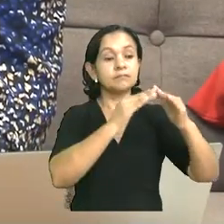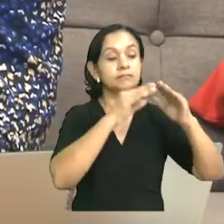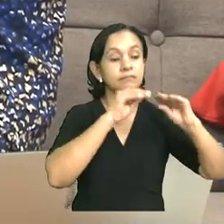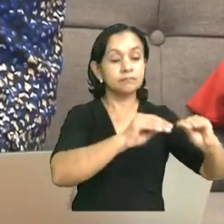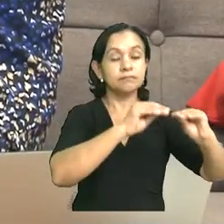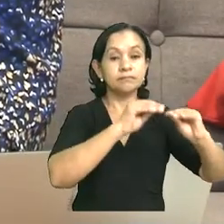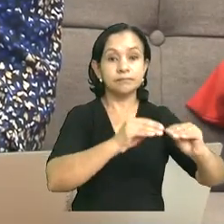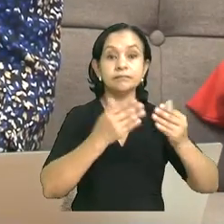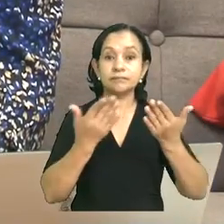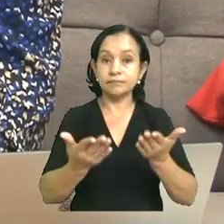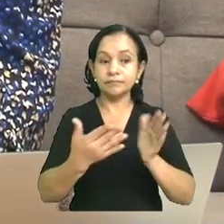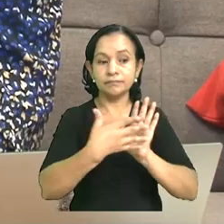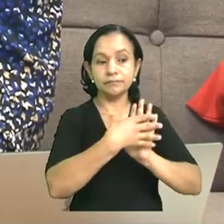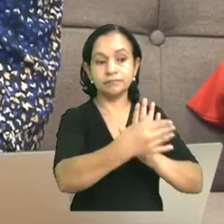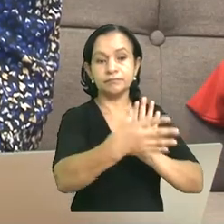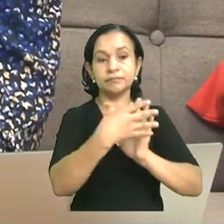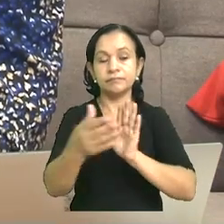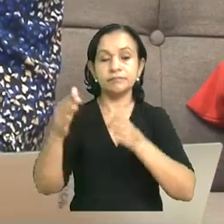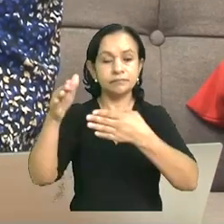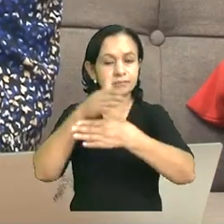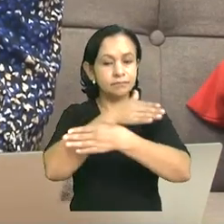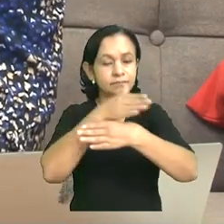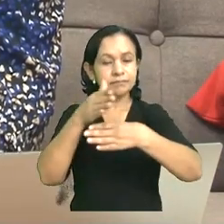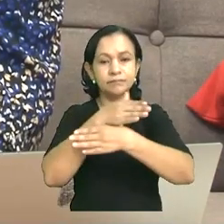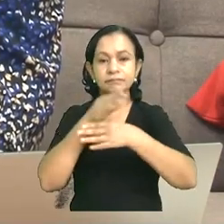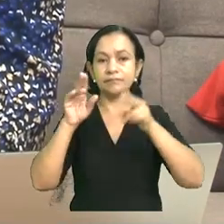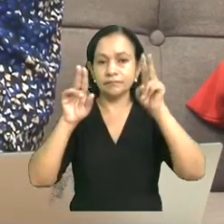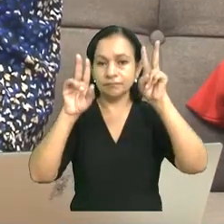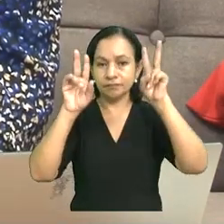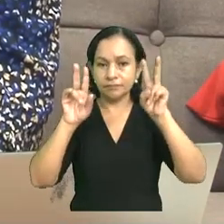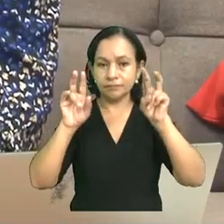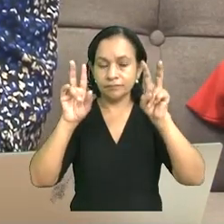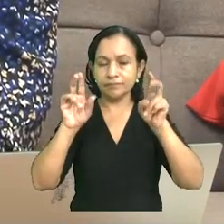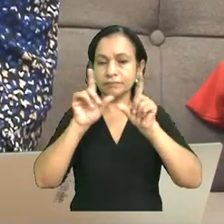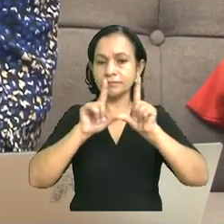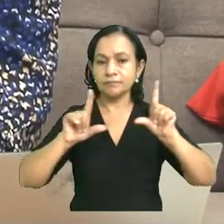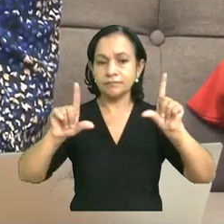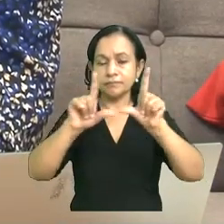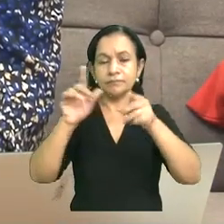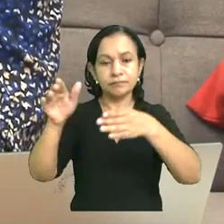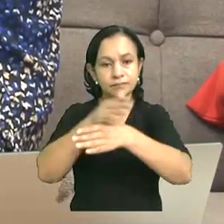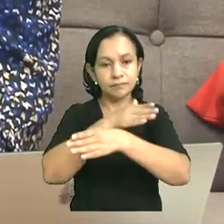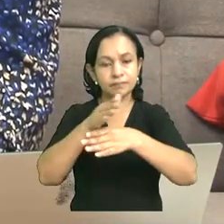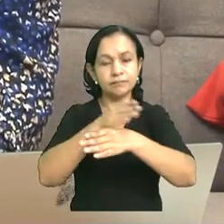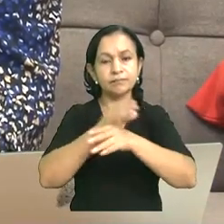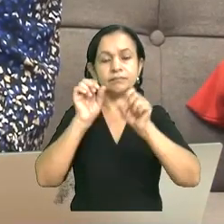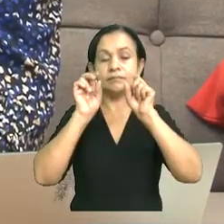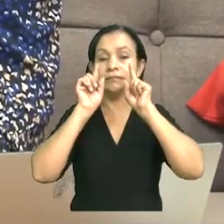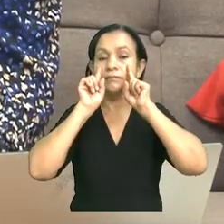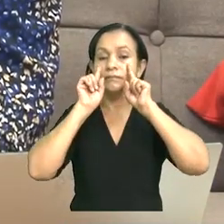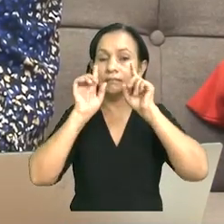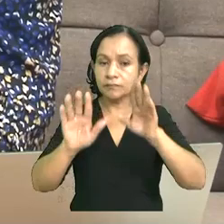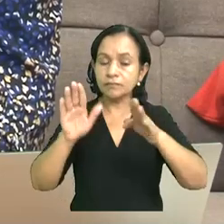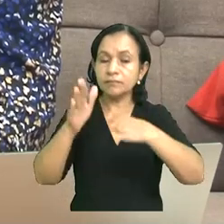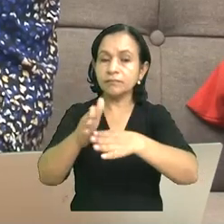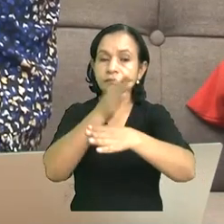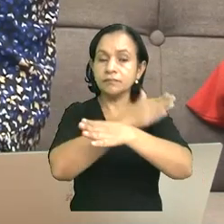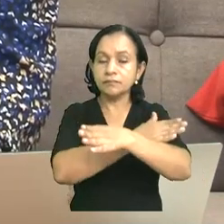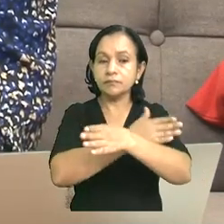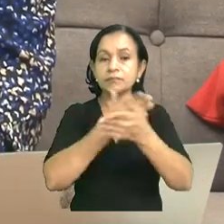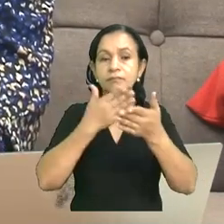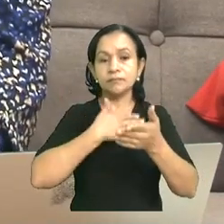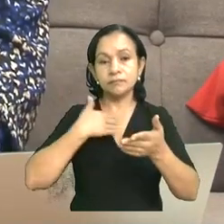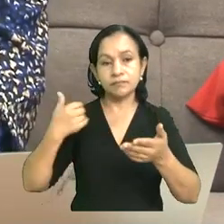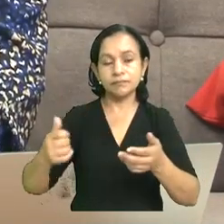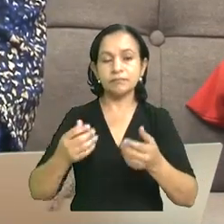hogares. Entonces estamos trabajando en los distintos ángulos y en todos los espacios que podemos para la prevención de esta